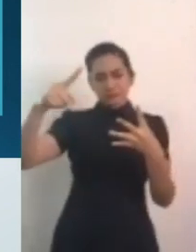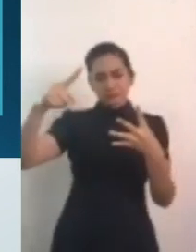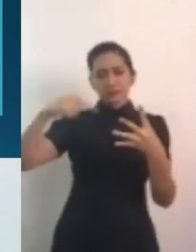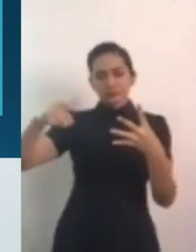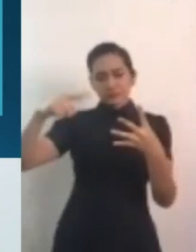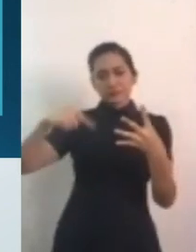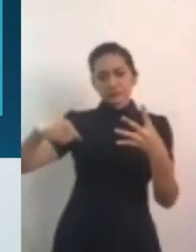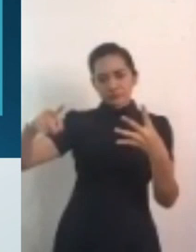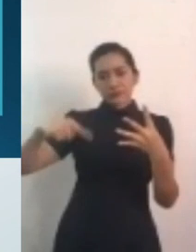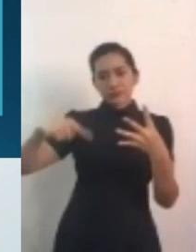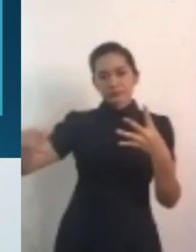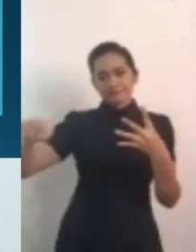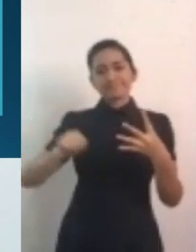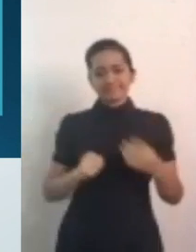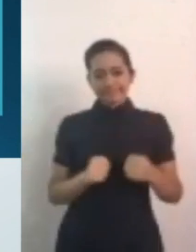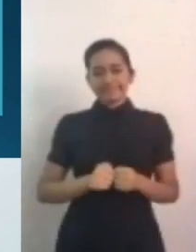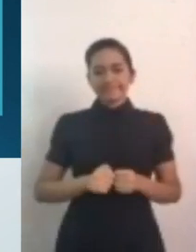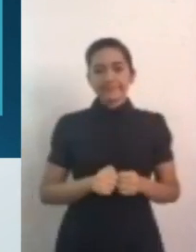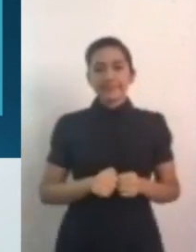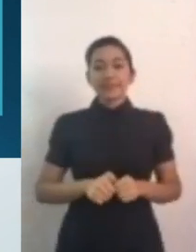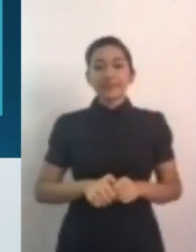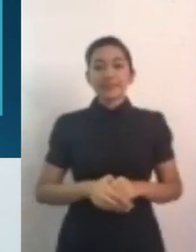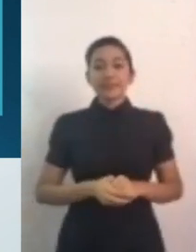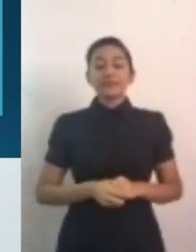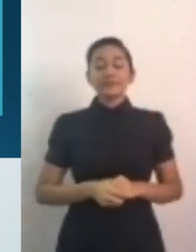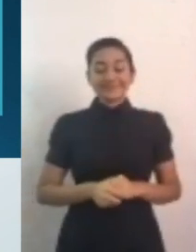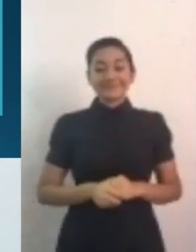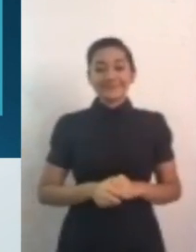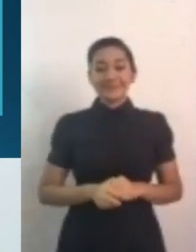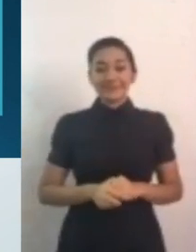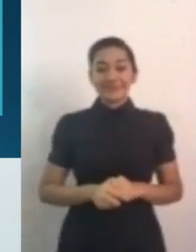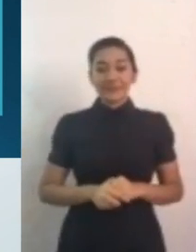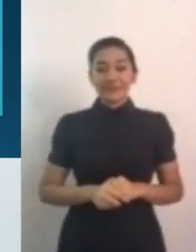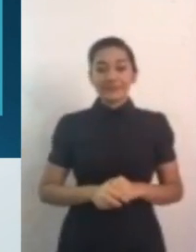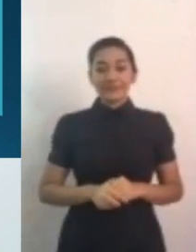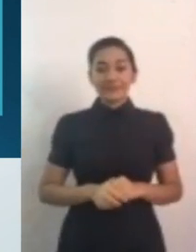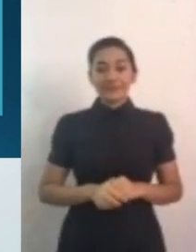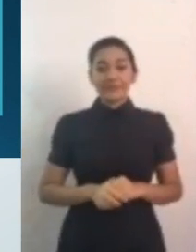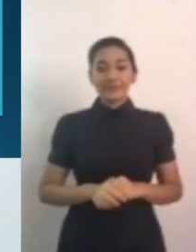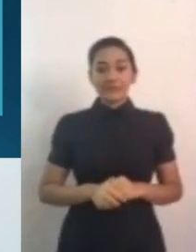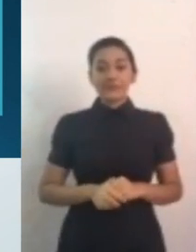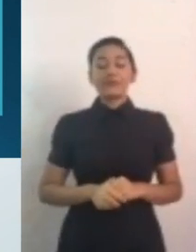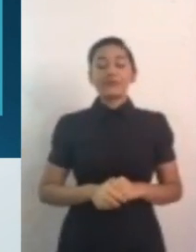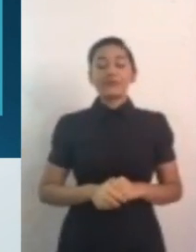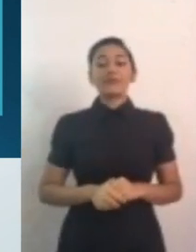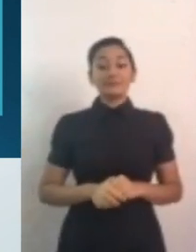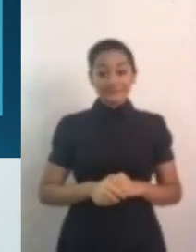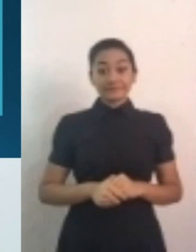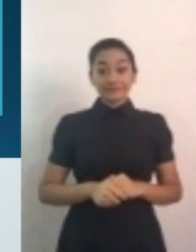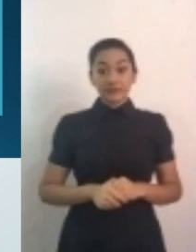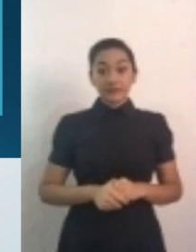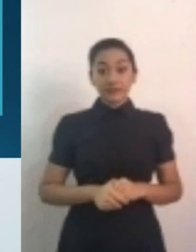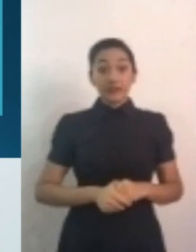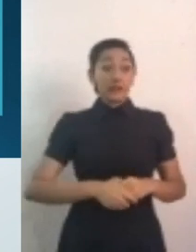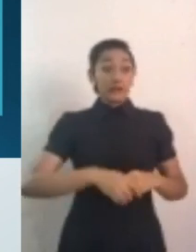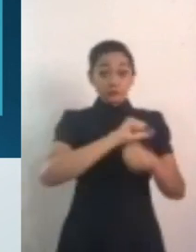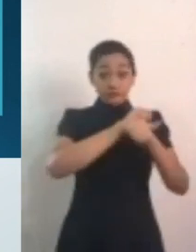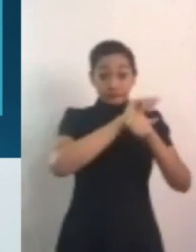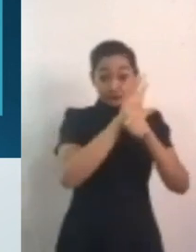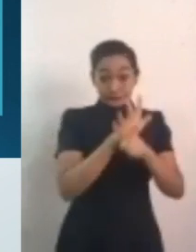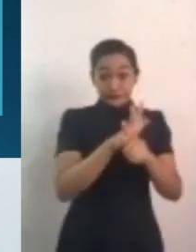opciones. Pasamos al siguiente cuadro, que es estrategias funcionales. Aprendemos destrezas de solución de